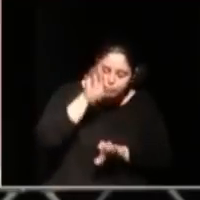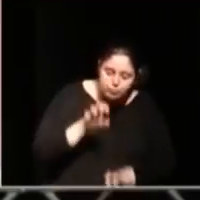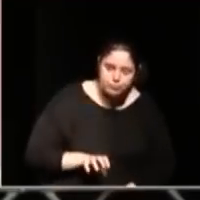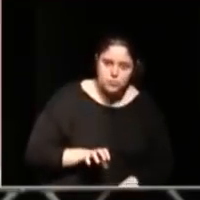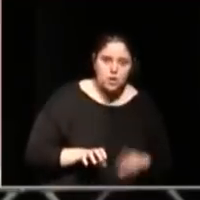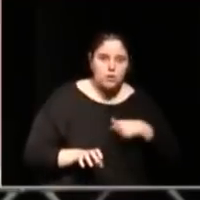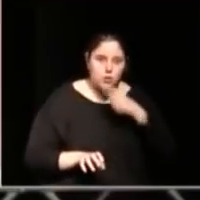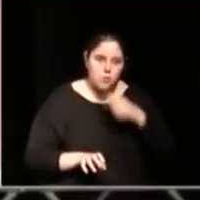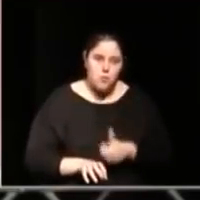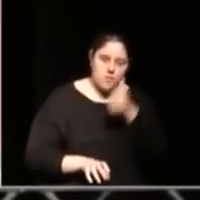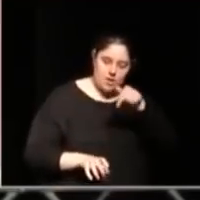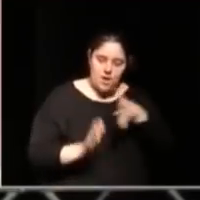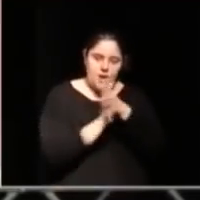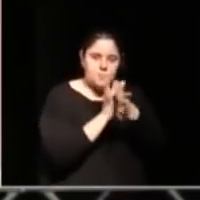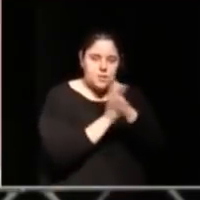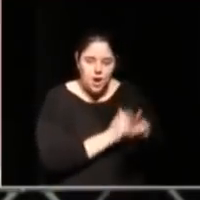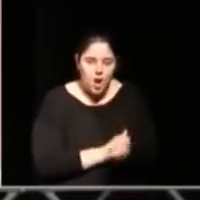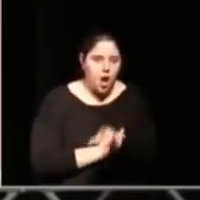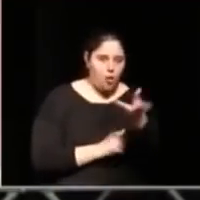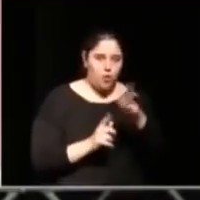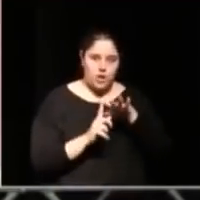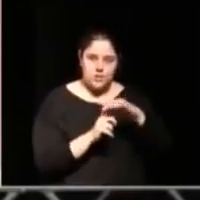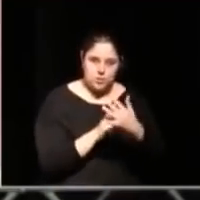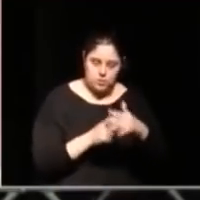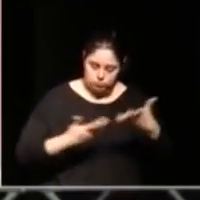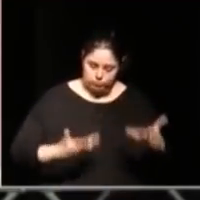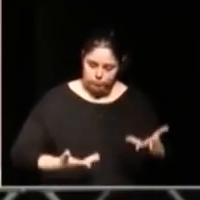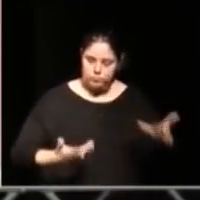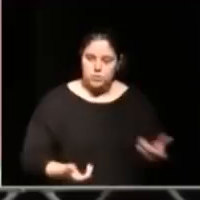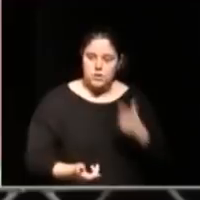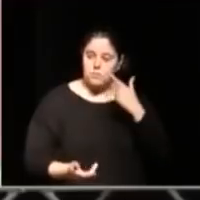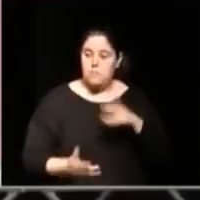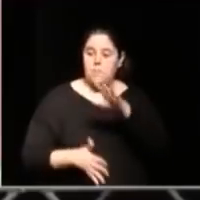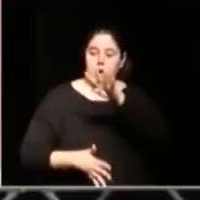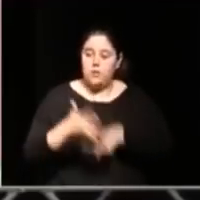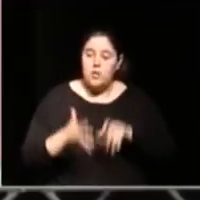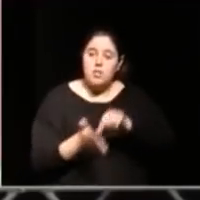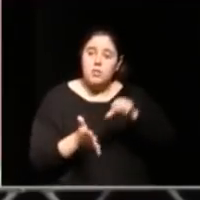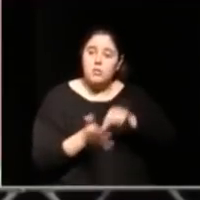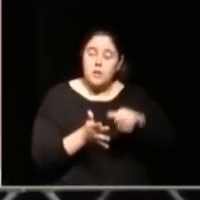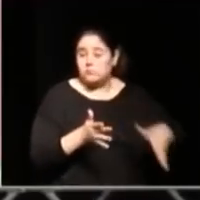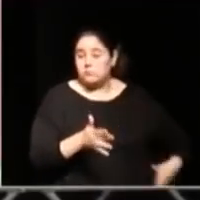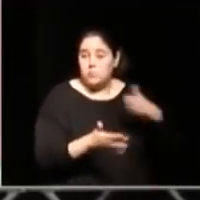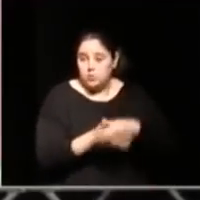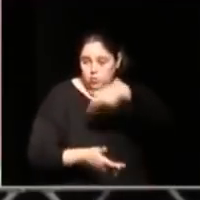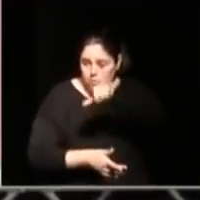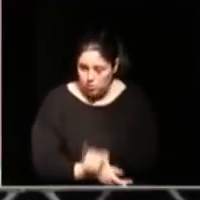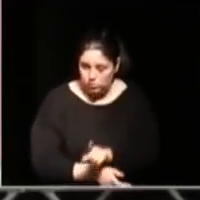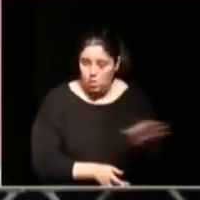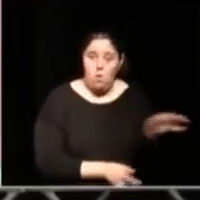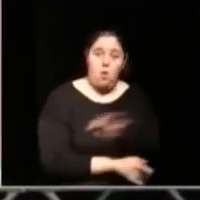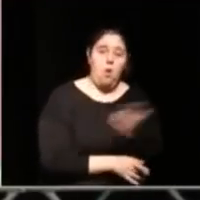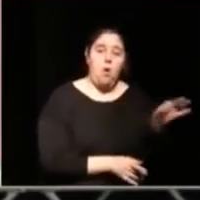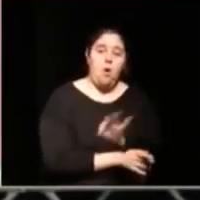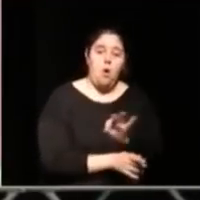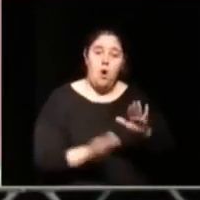Palabras y muchos tuits. Yo prefiero narrar aquí unos cuantos hechos. Barcelona, ciudad con mayor inversión social por habitante. Barcelona, reducción del